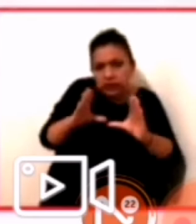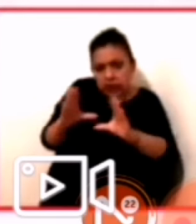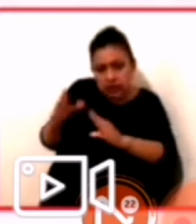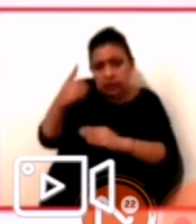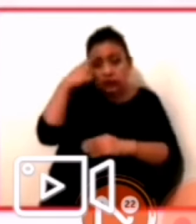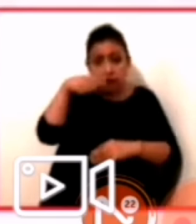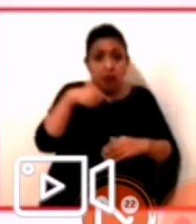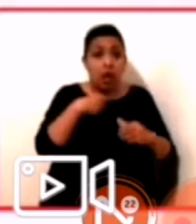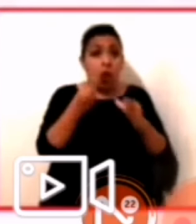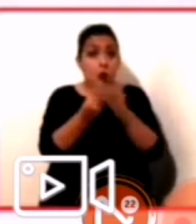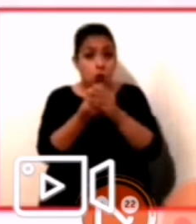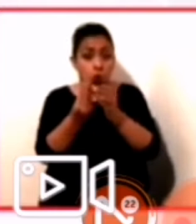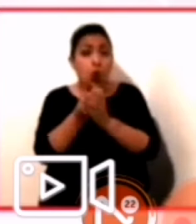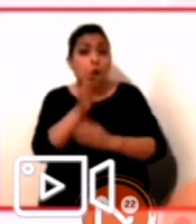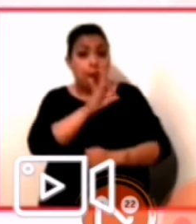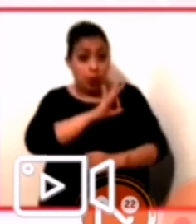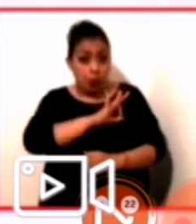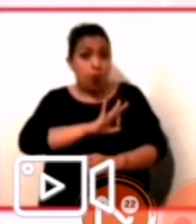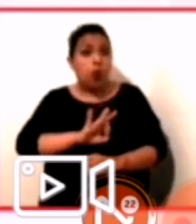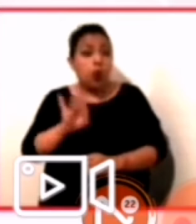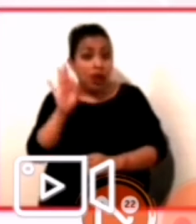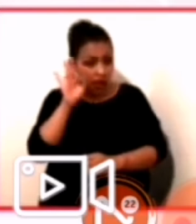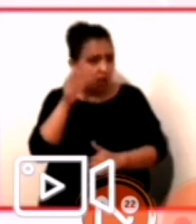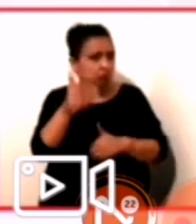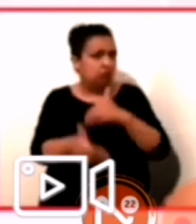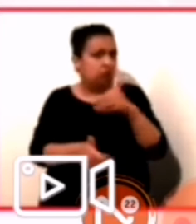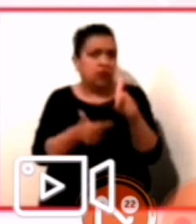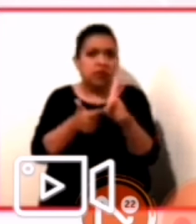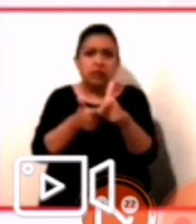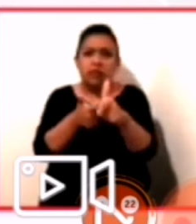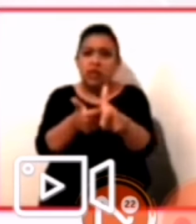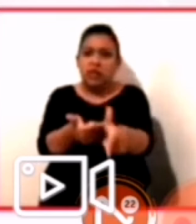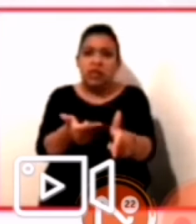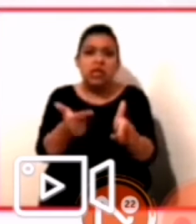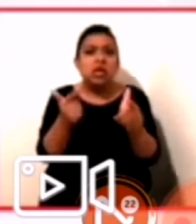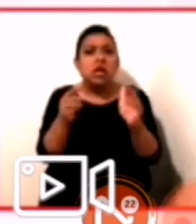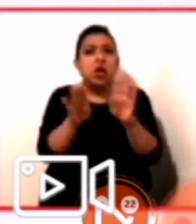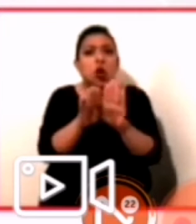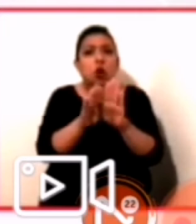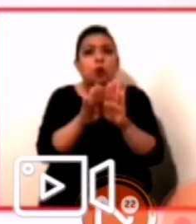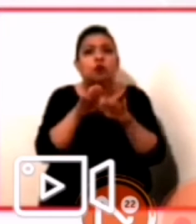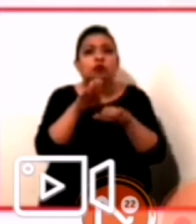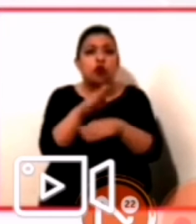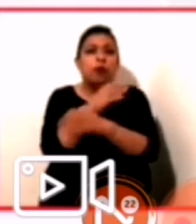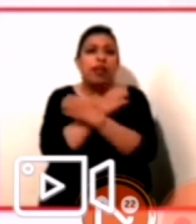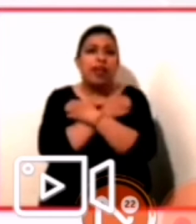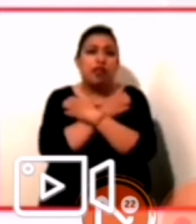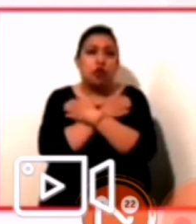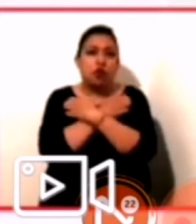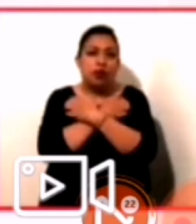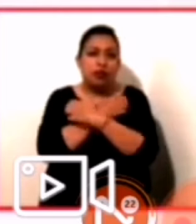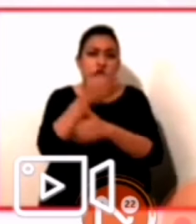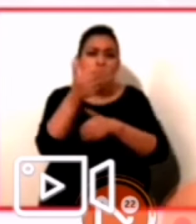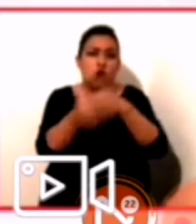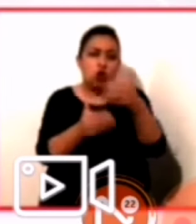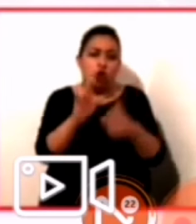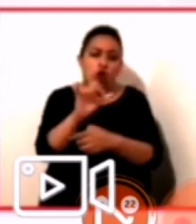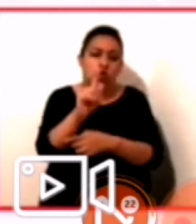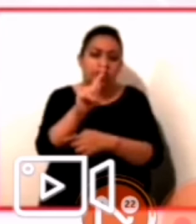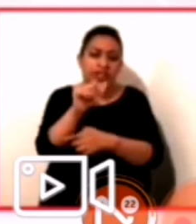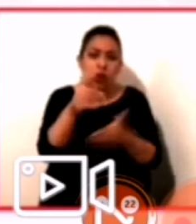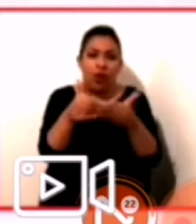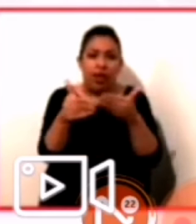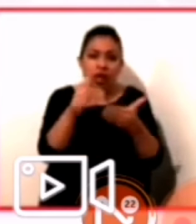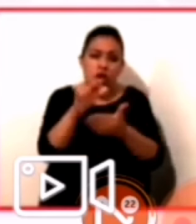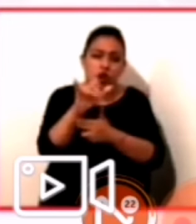estos cursos puedan seguir los parámetros de la educación continua contemporánea, pero ellos